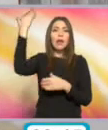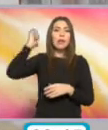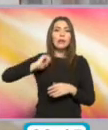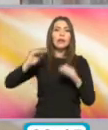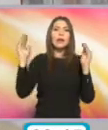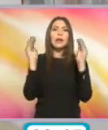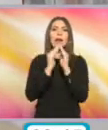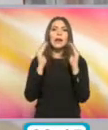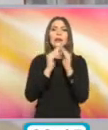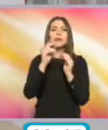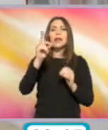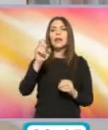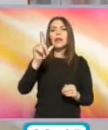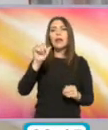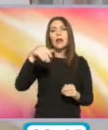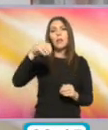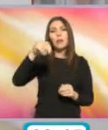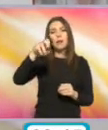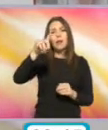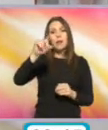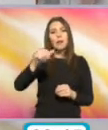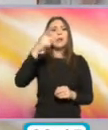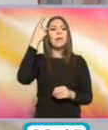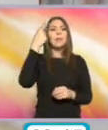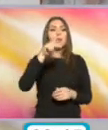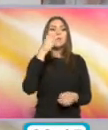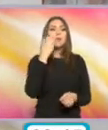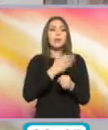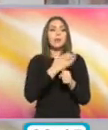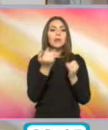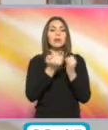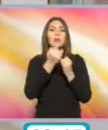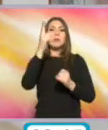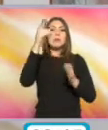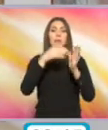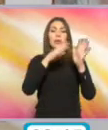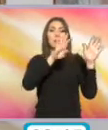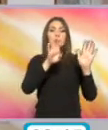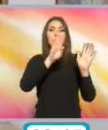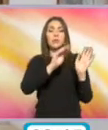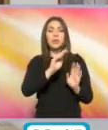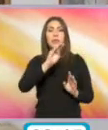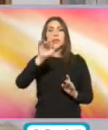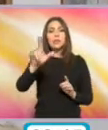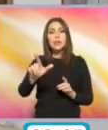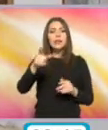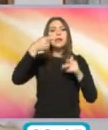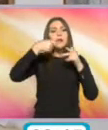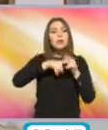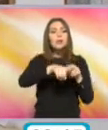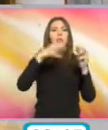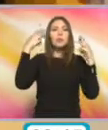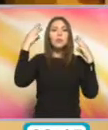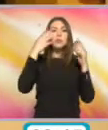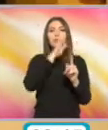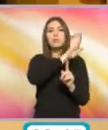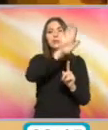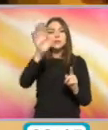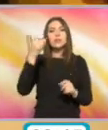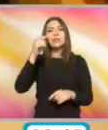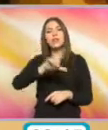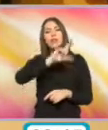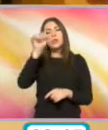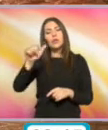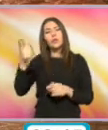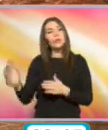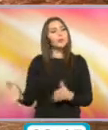Y bueno, pues también especialista en arte abstracto, desde 1997 abrió sus puertas. Y bueno, pues vámonos con el Cerro de la Bufa, que ahí no